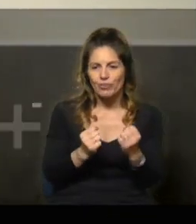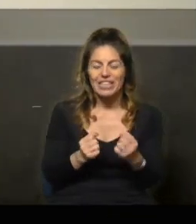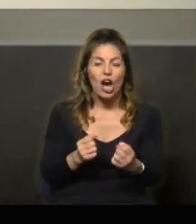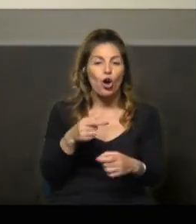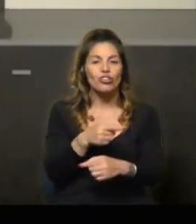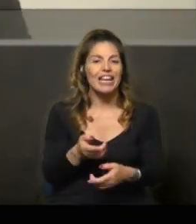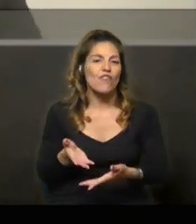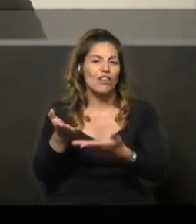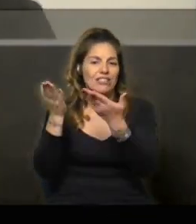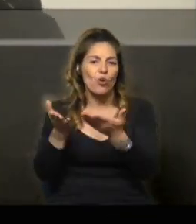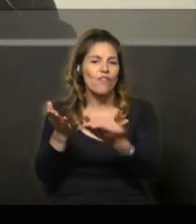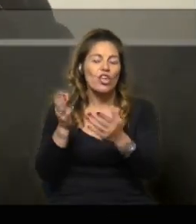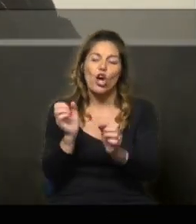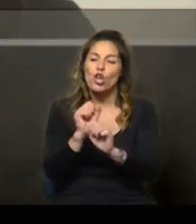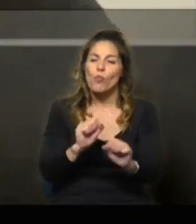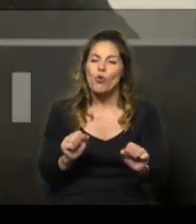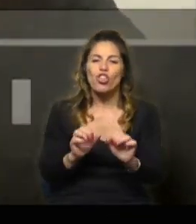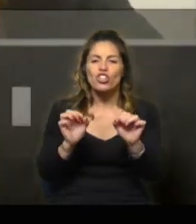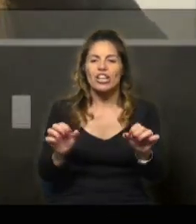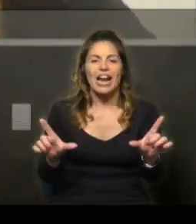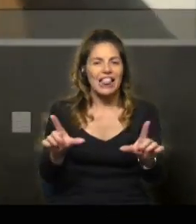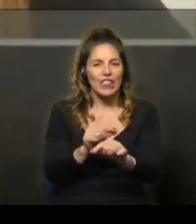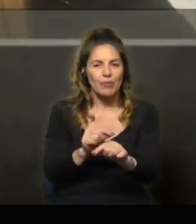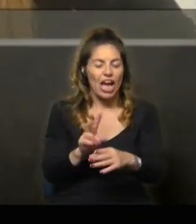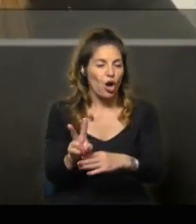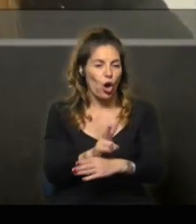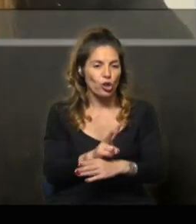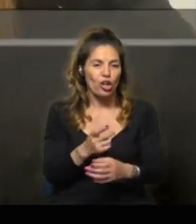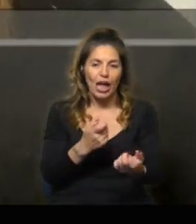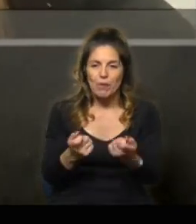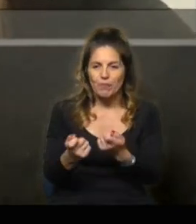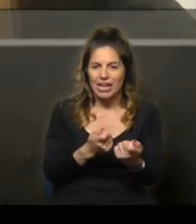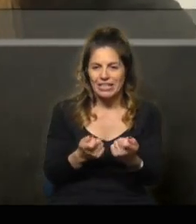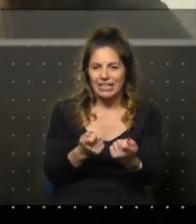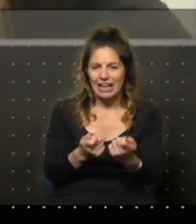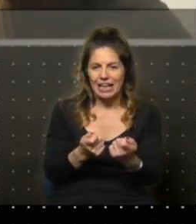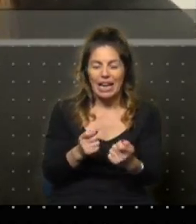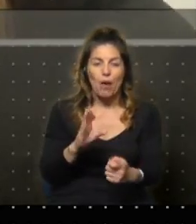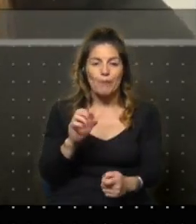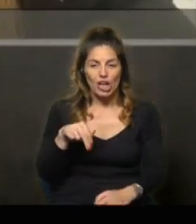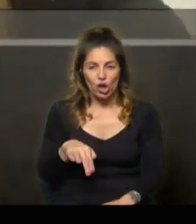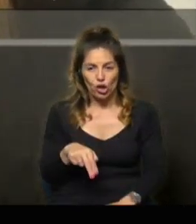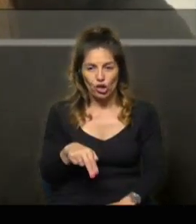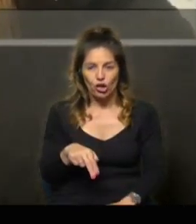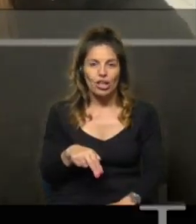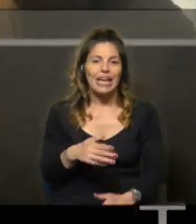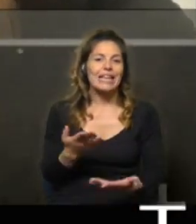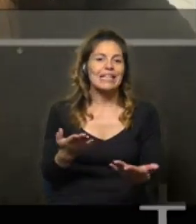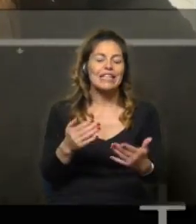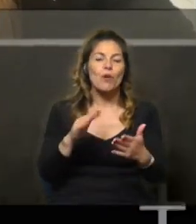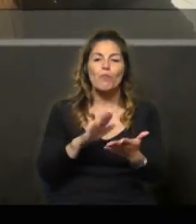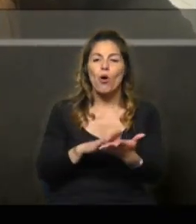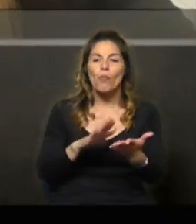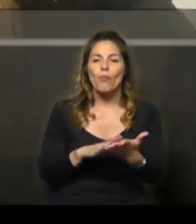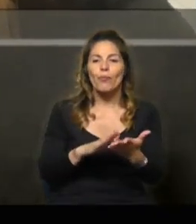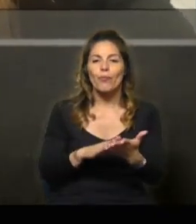con una inflación que no pudo llegar a terminar de dominar y de manejar el el peronismo no en este en este caso encabezado